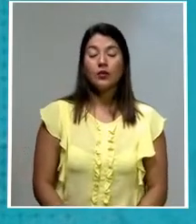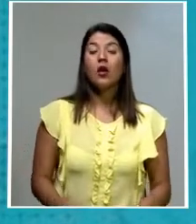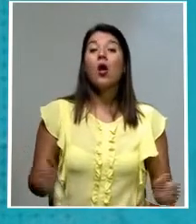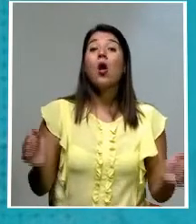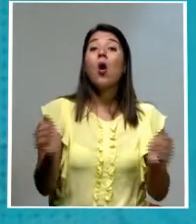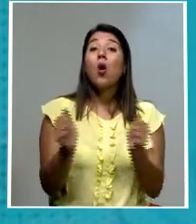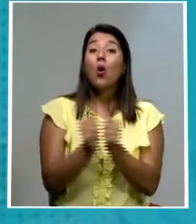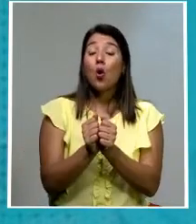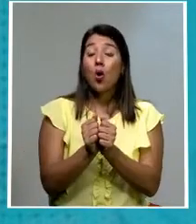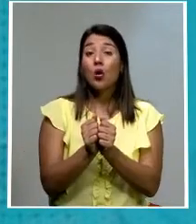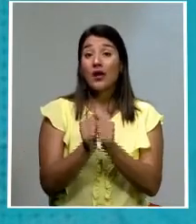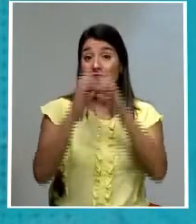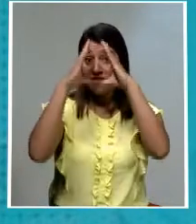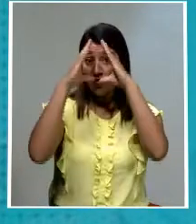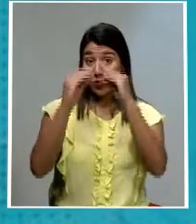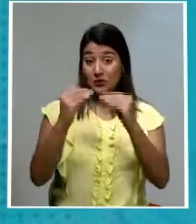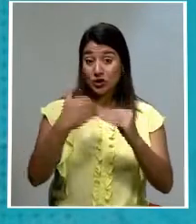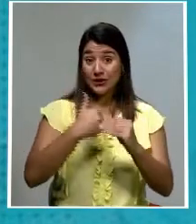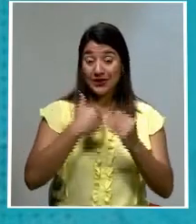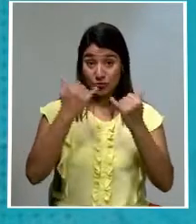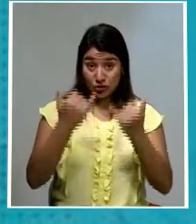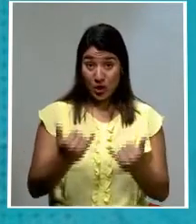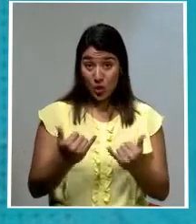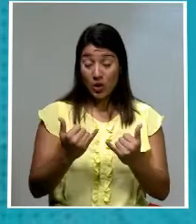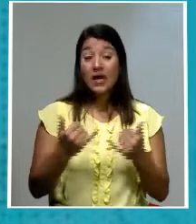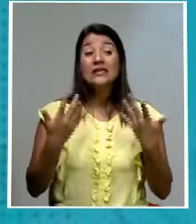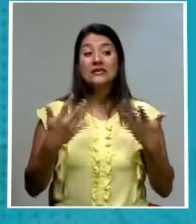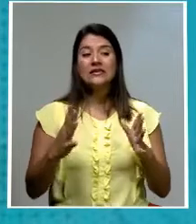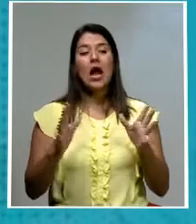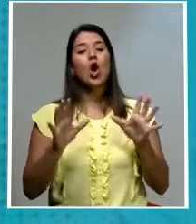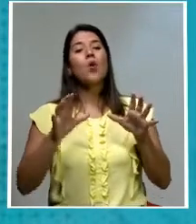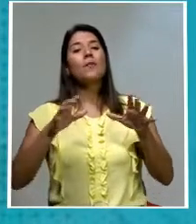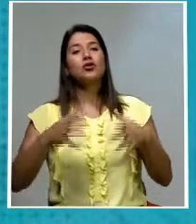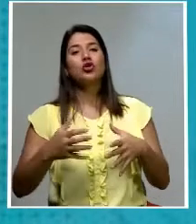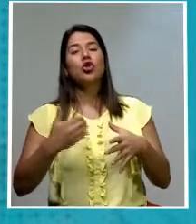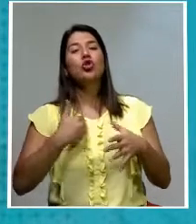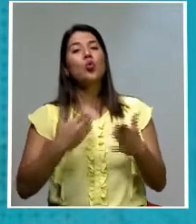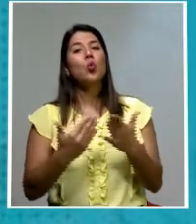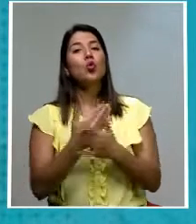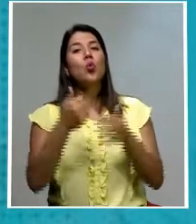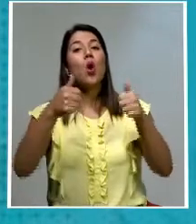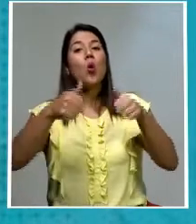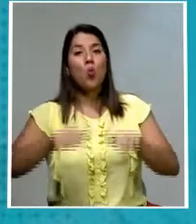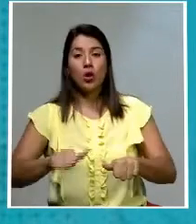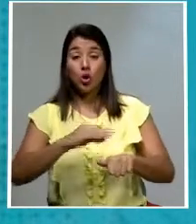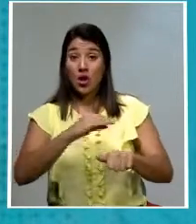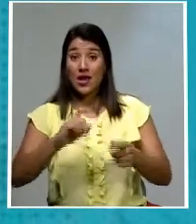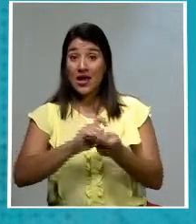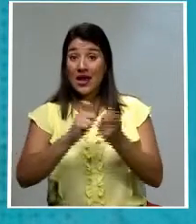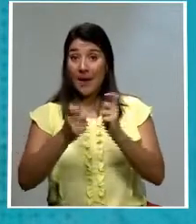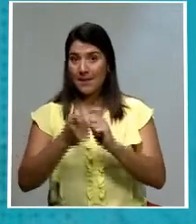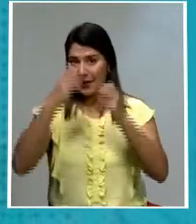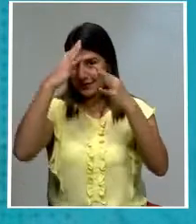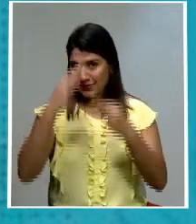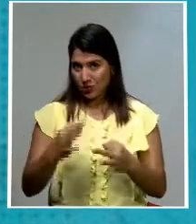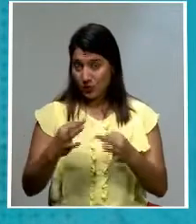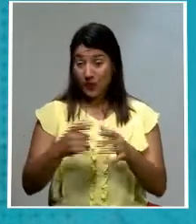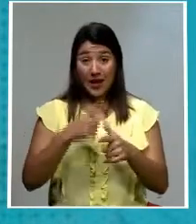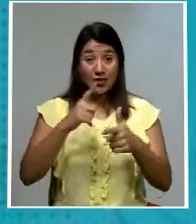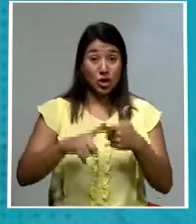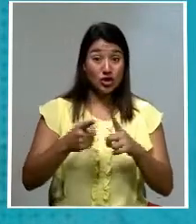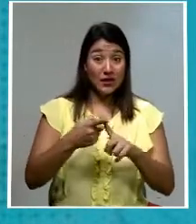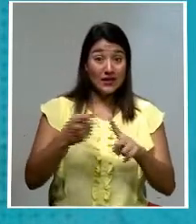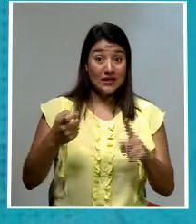disponible, la Comisión acordó hacer un cambio en esta resolución, y es que a partir de ahora, cuando